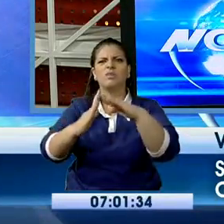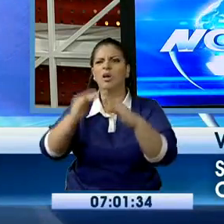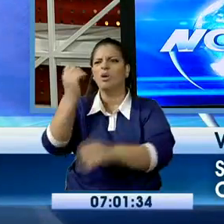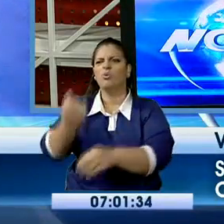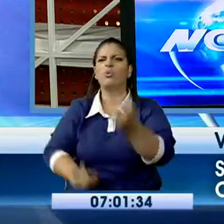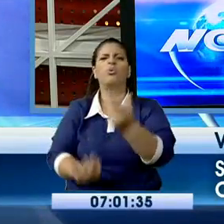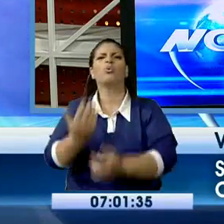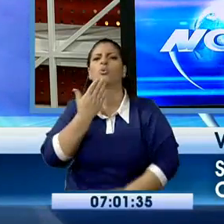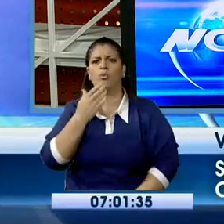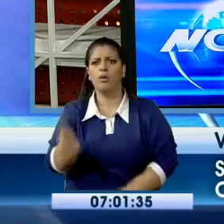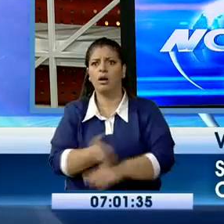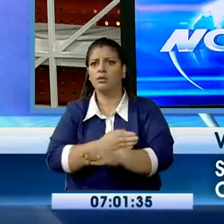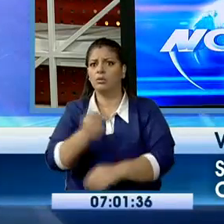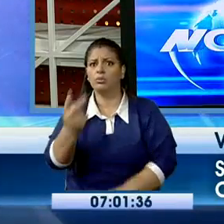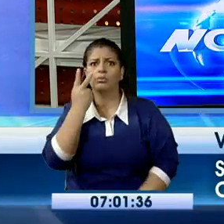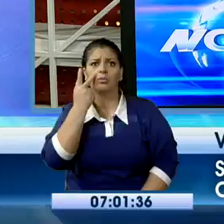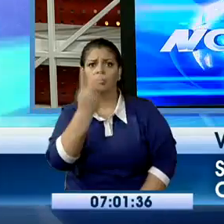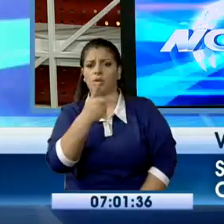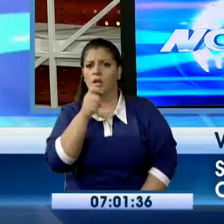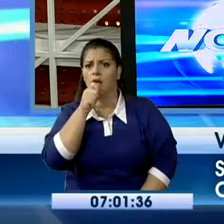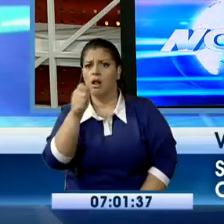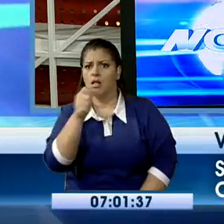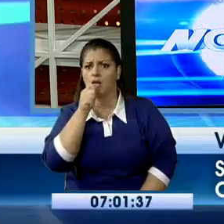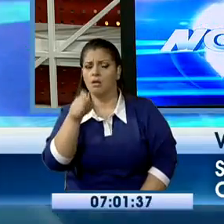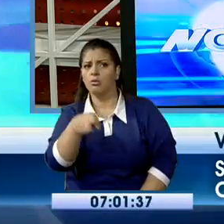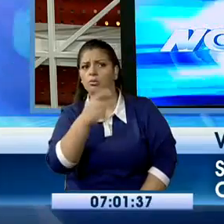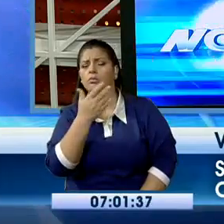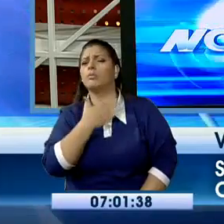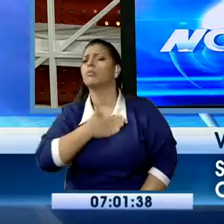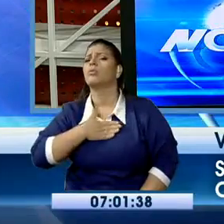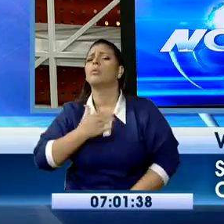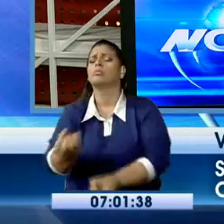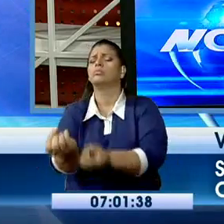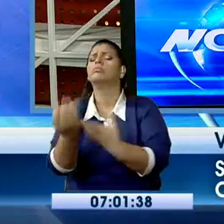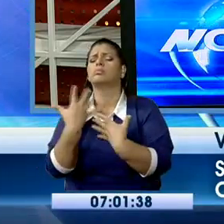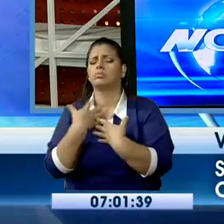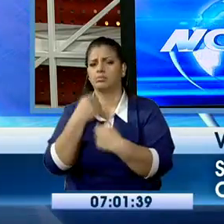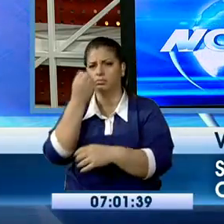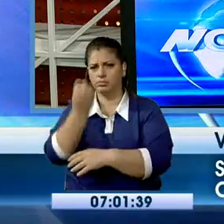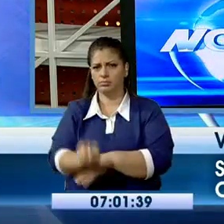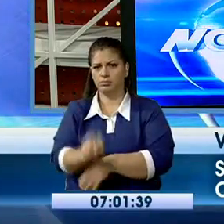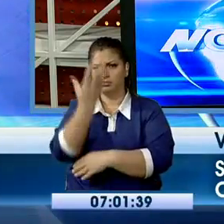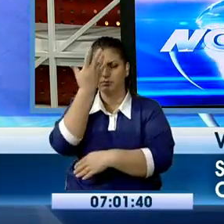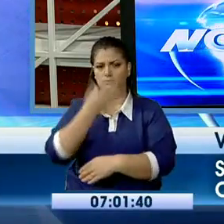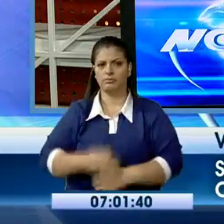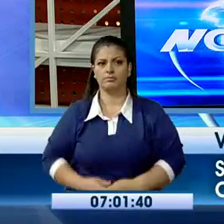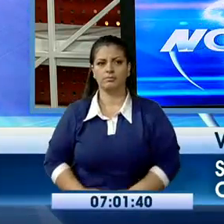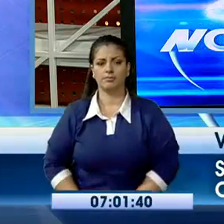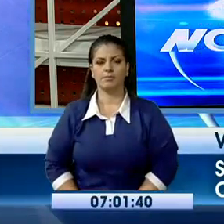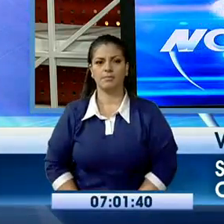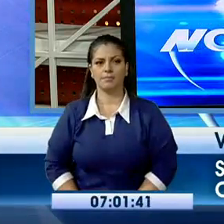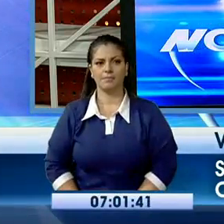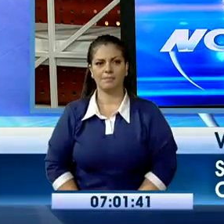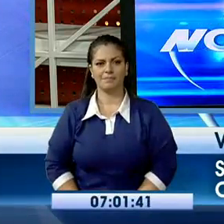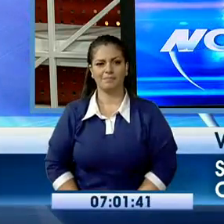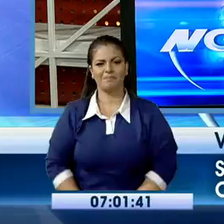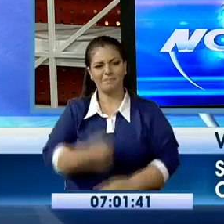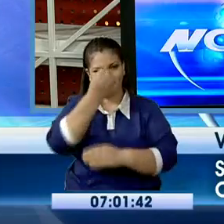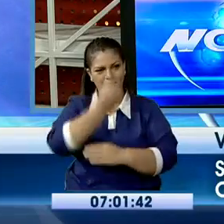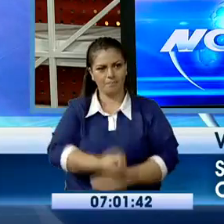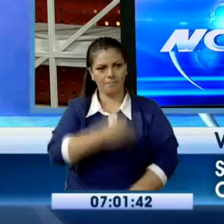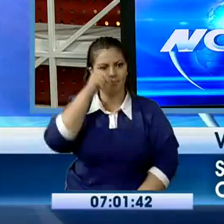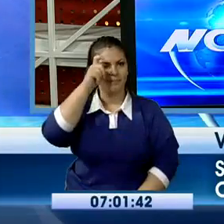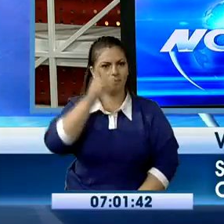bomberos de los hidrantes, de las calles angostas, etcétera, etcétera. Buenos días, Jorge. Buenos días, Hugo, Luisa y